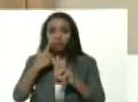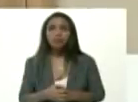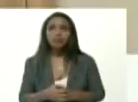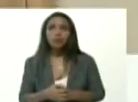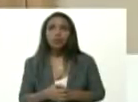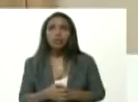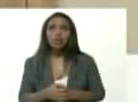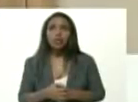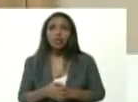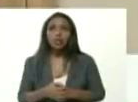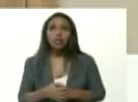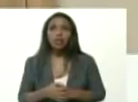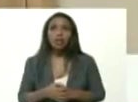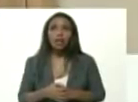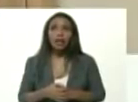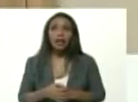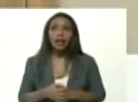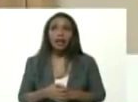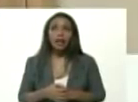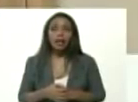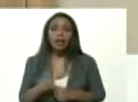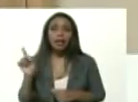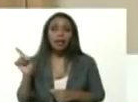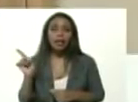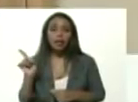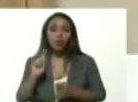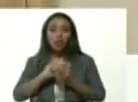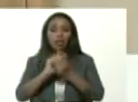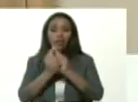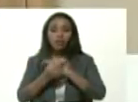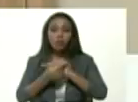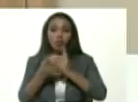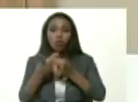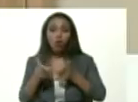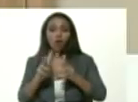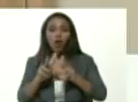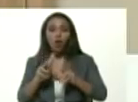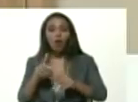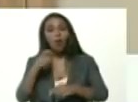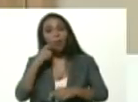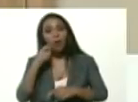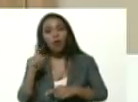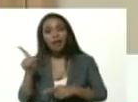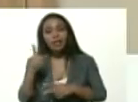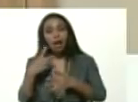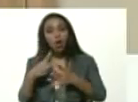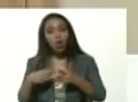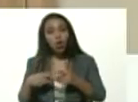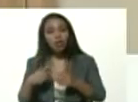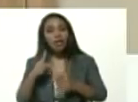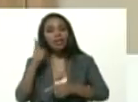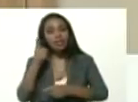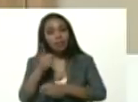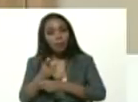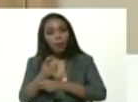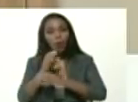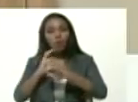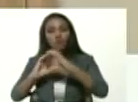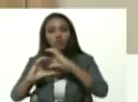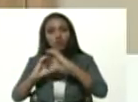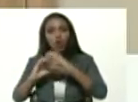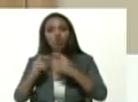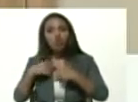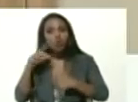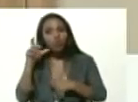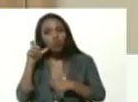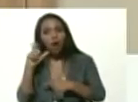Y en ese llanto va una transformación de los valores humanos. Son cosas que debemos conversar. Yo he escuchado a muchos por